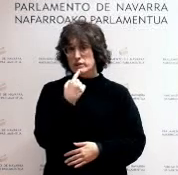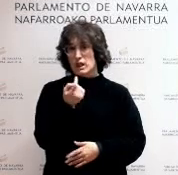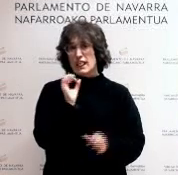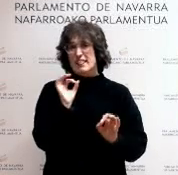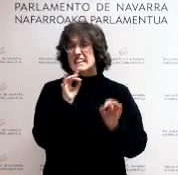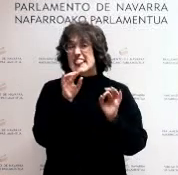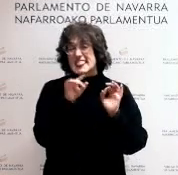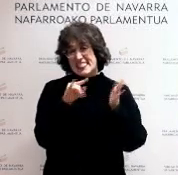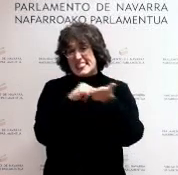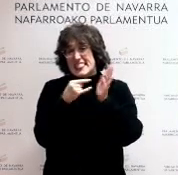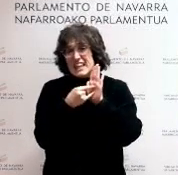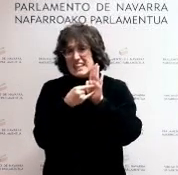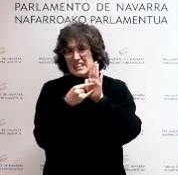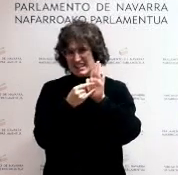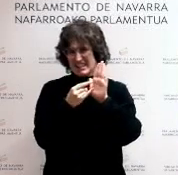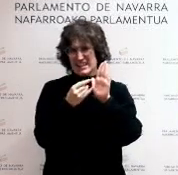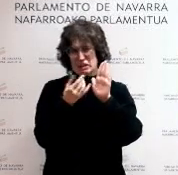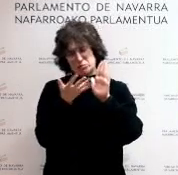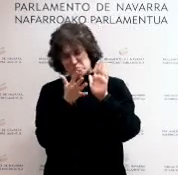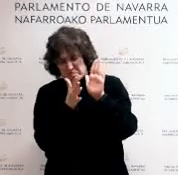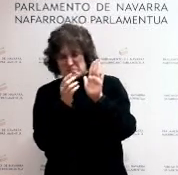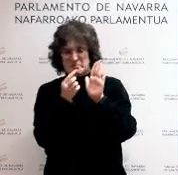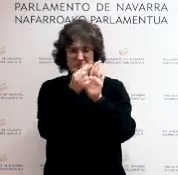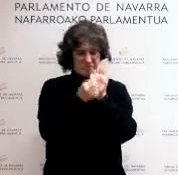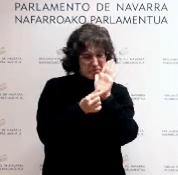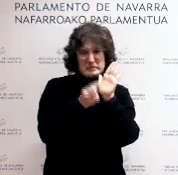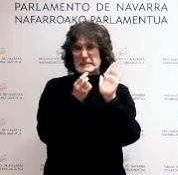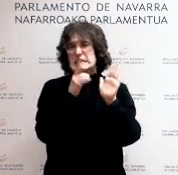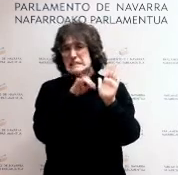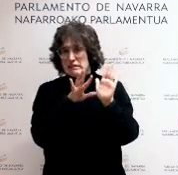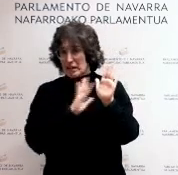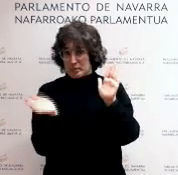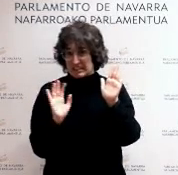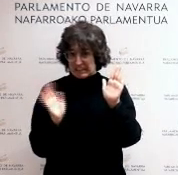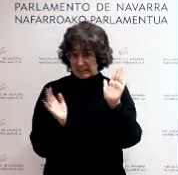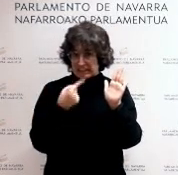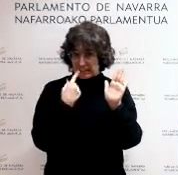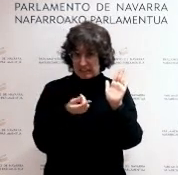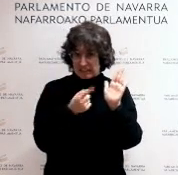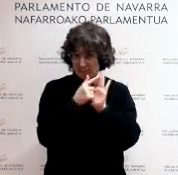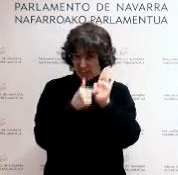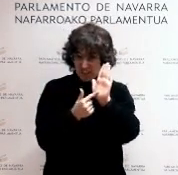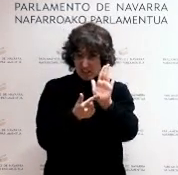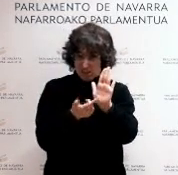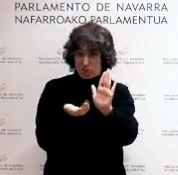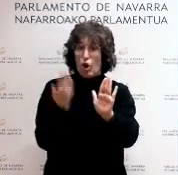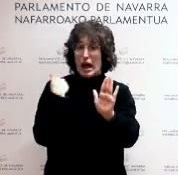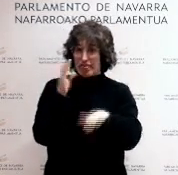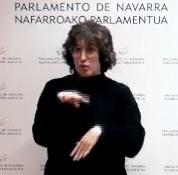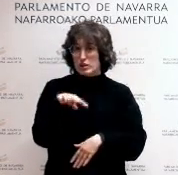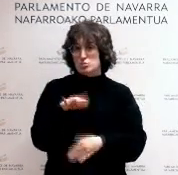imprecisiones técnicas. Tal cual, corregir imprecisiones técnicas de la modificación legal que ustedes aprobaron hace 4 meses. 4